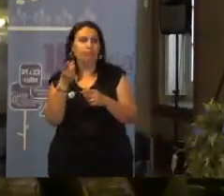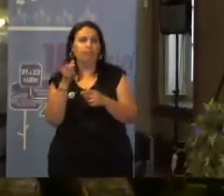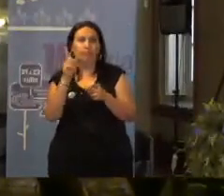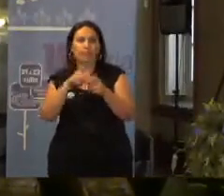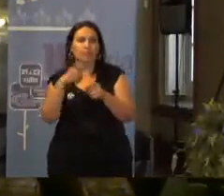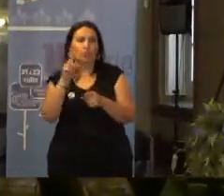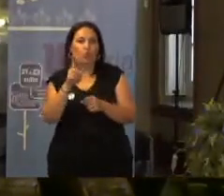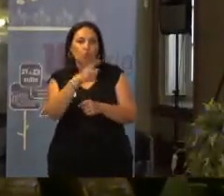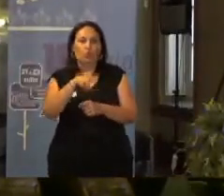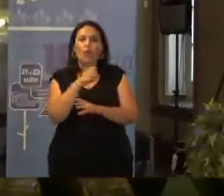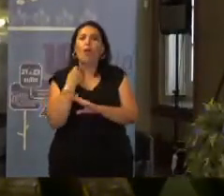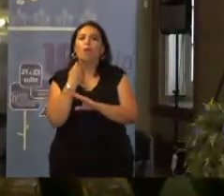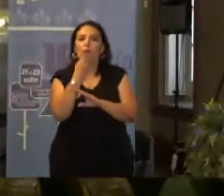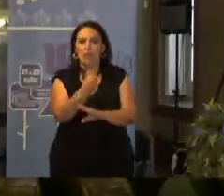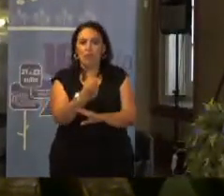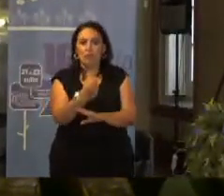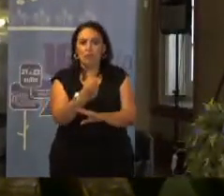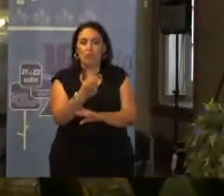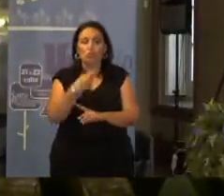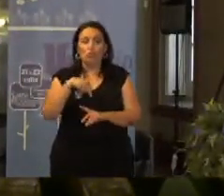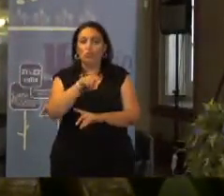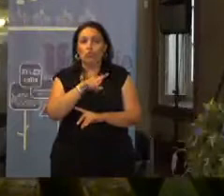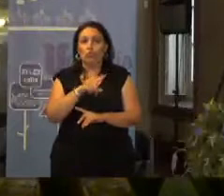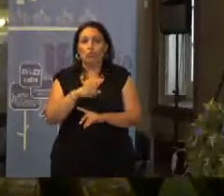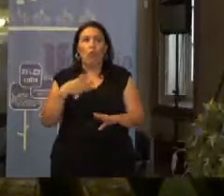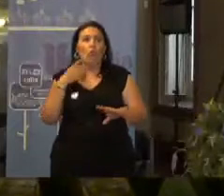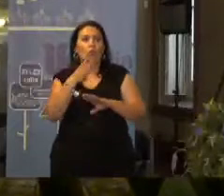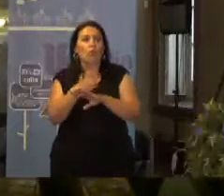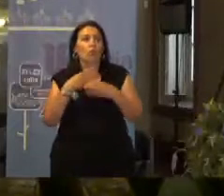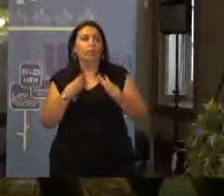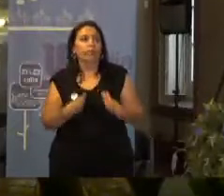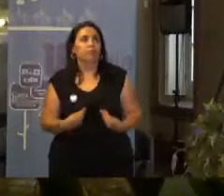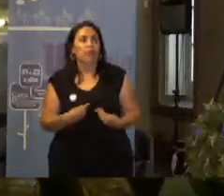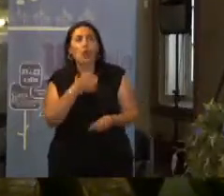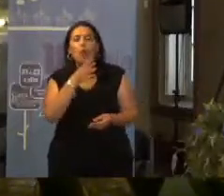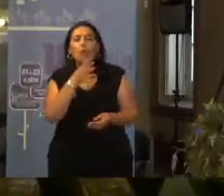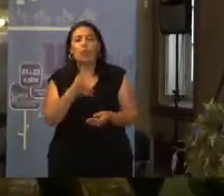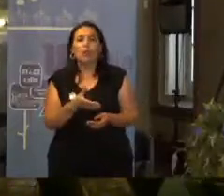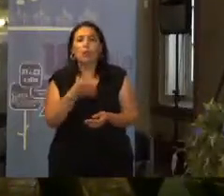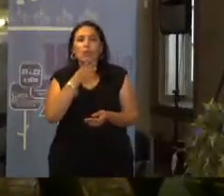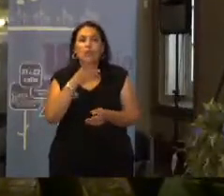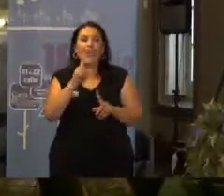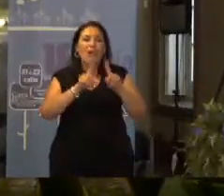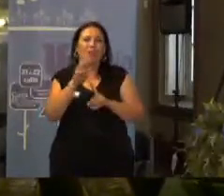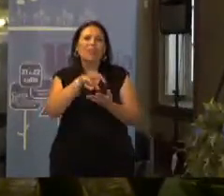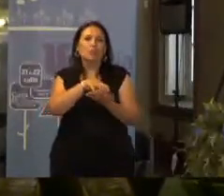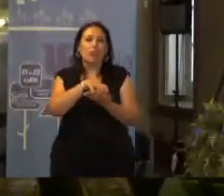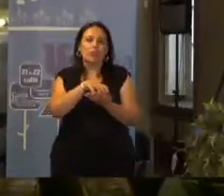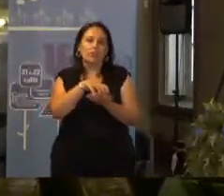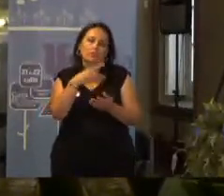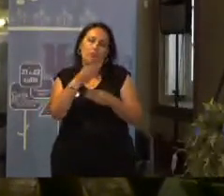ilusión, e que fomos desilusionadas, porque algunhas cousas indudablemente se fixeron ben,